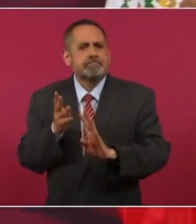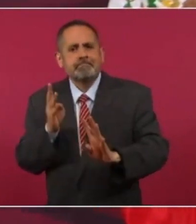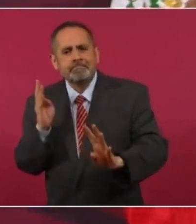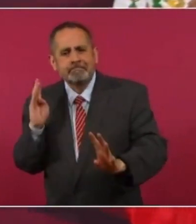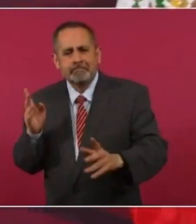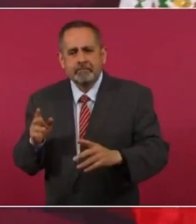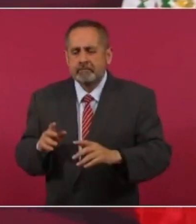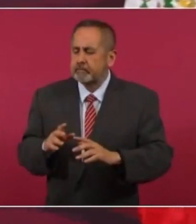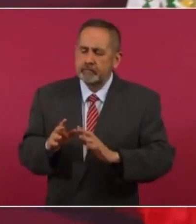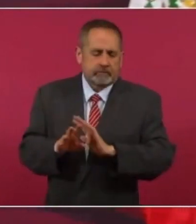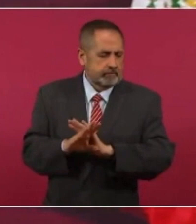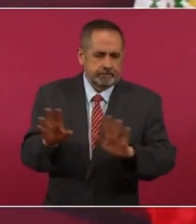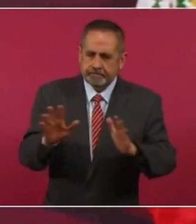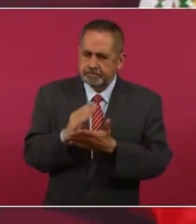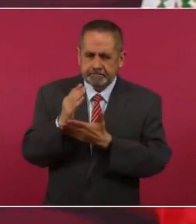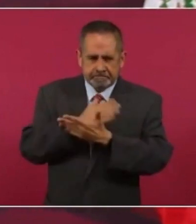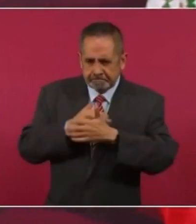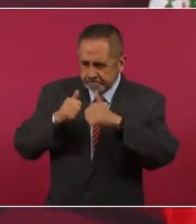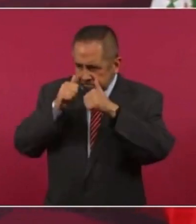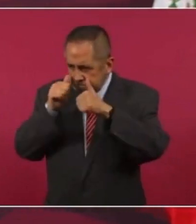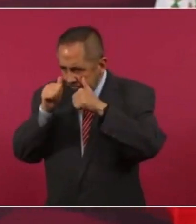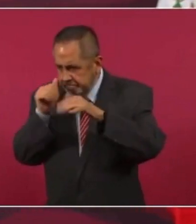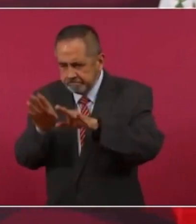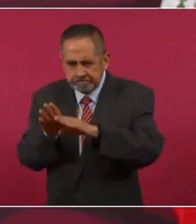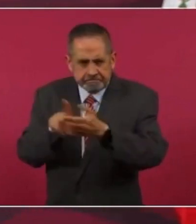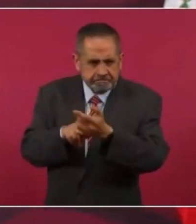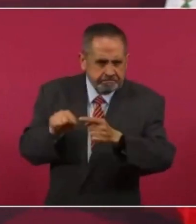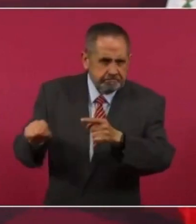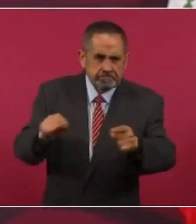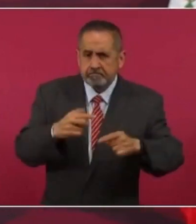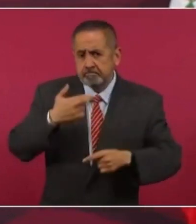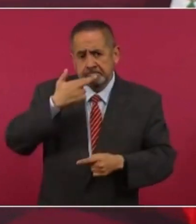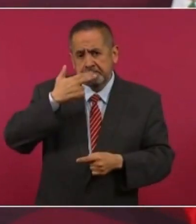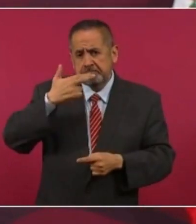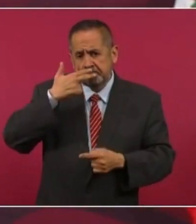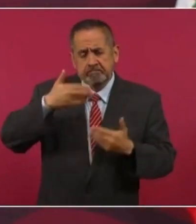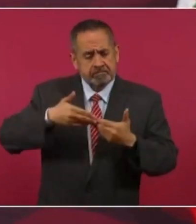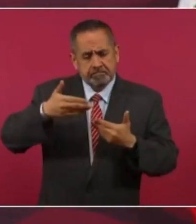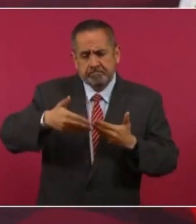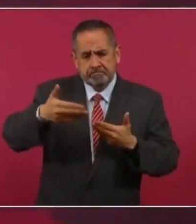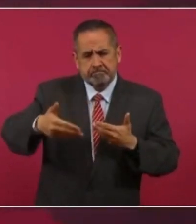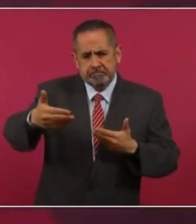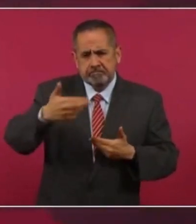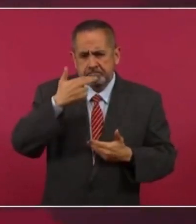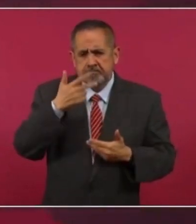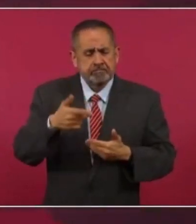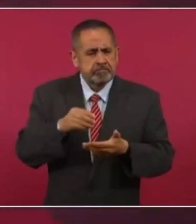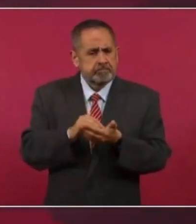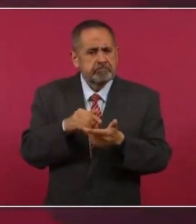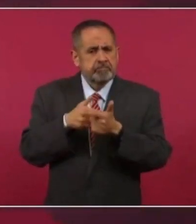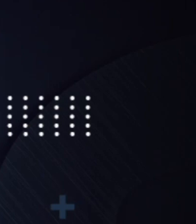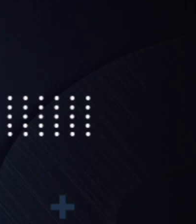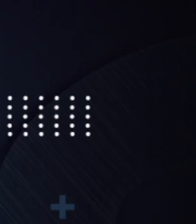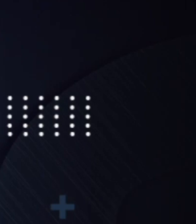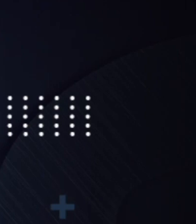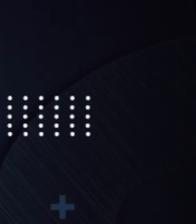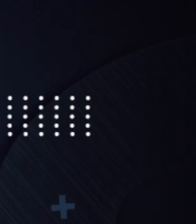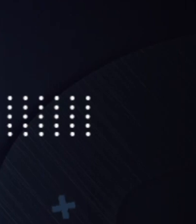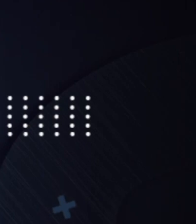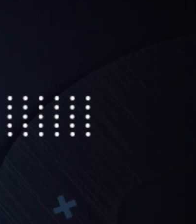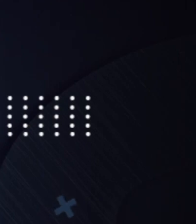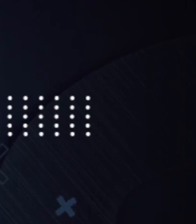todo eso se ha estado atendiendo, está mejorando el servicio y va a seguir así.